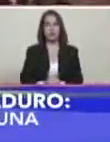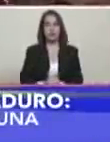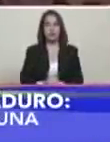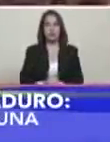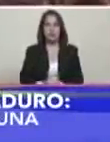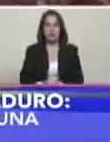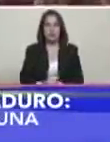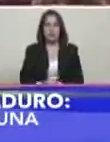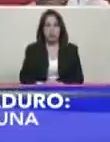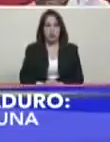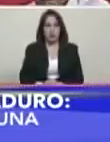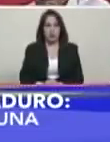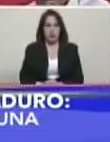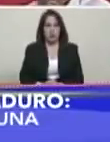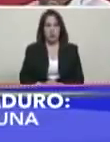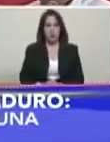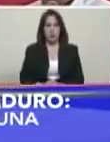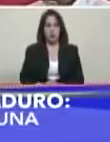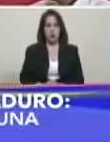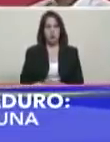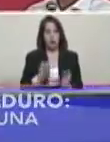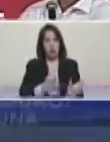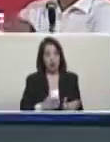Y en el plan de la patria, lo incluí.